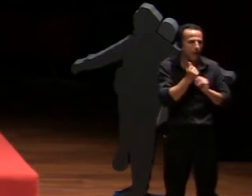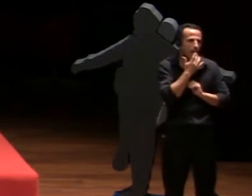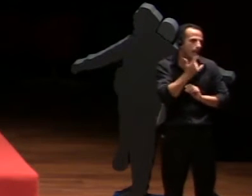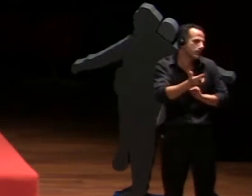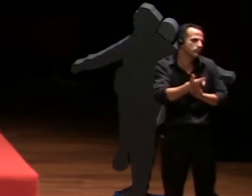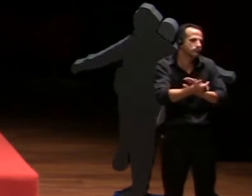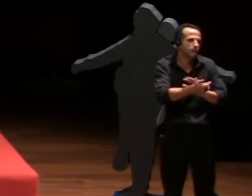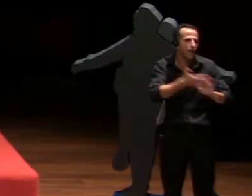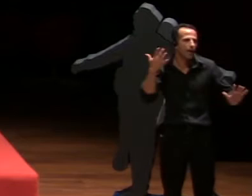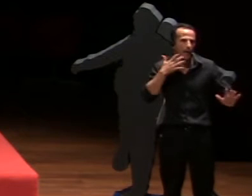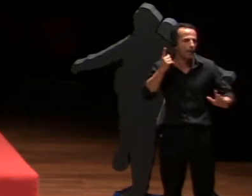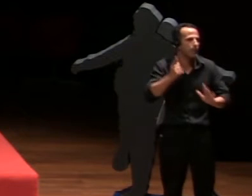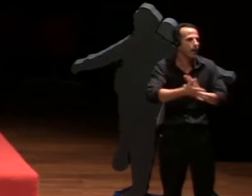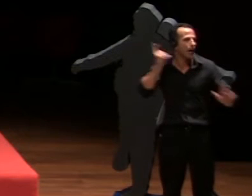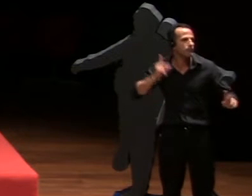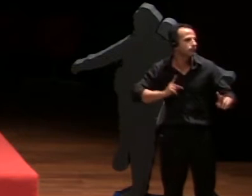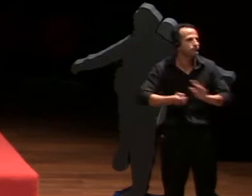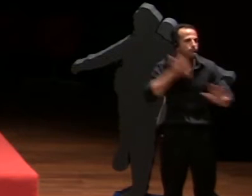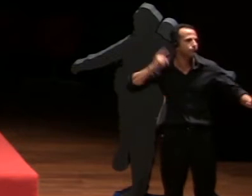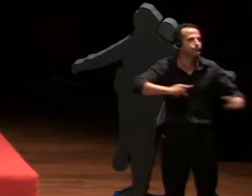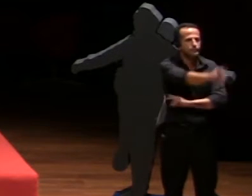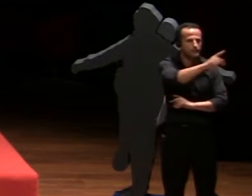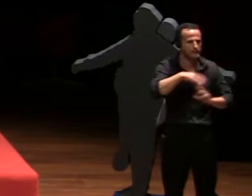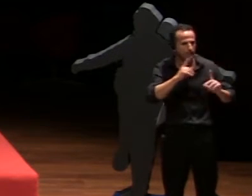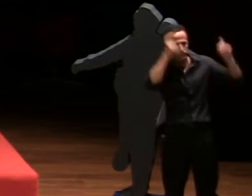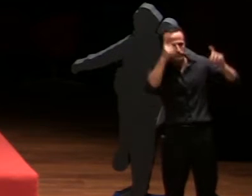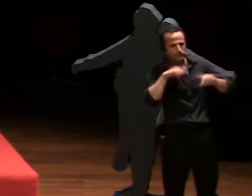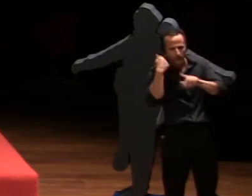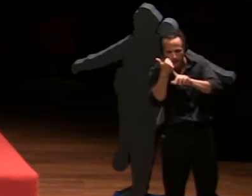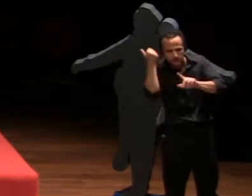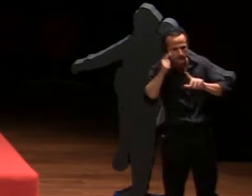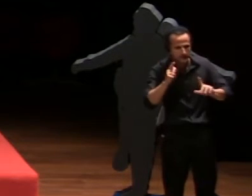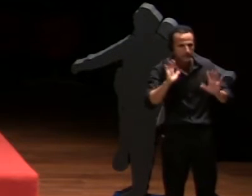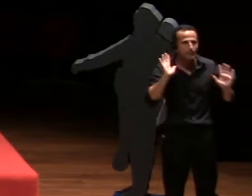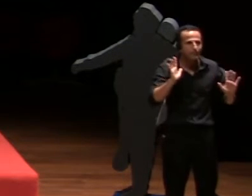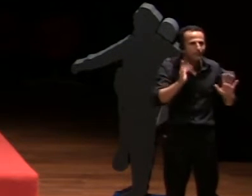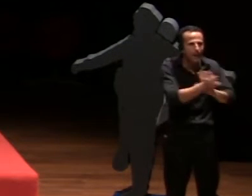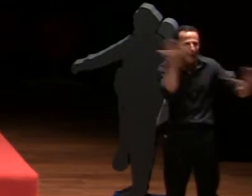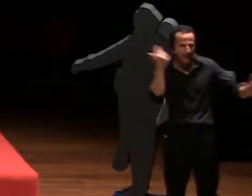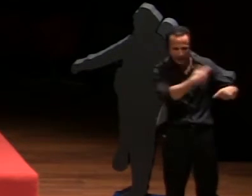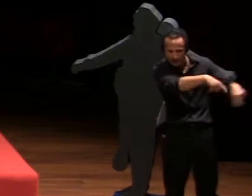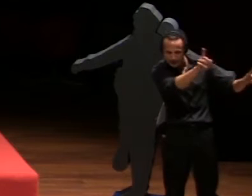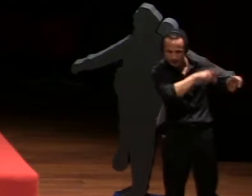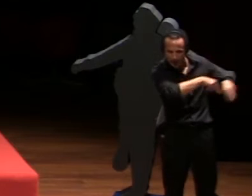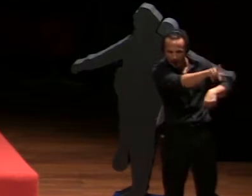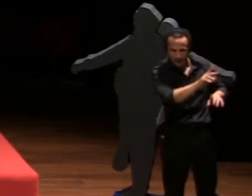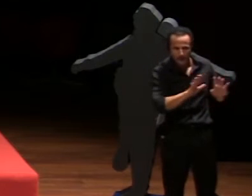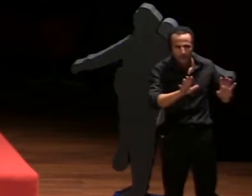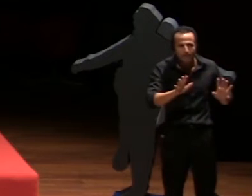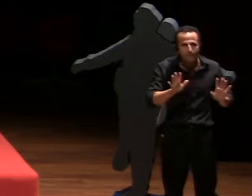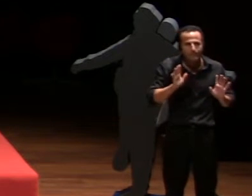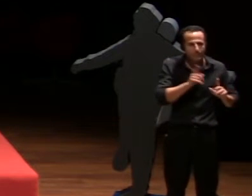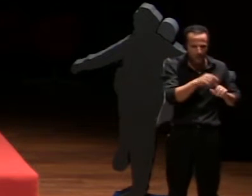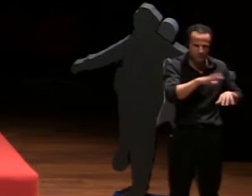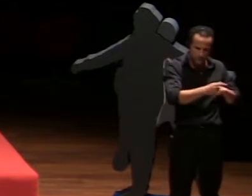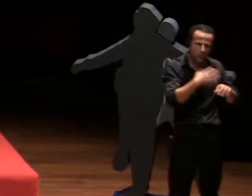fuera de atleta, necesitaremos un cronómetro muy preciso y una foto finish, pero necesitamos verdaderamente ajustar la magnitud de lo que medimos. Pero no